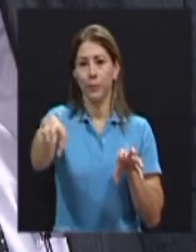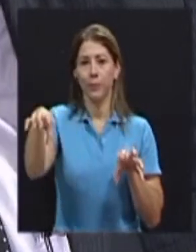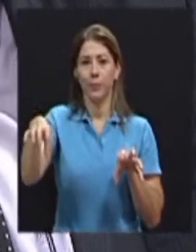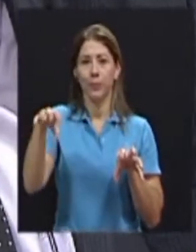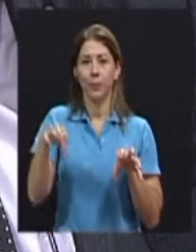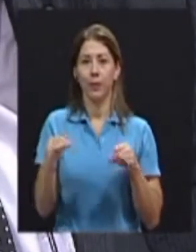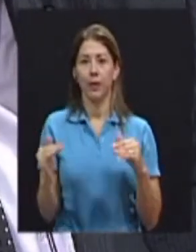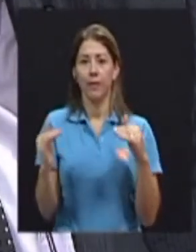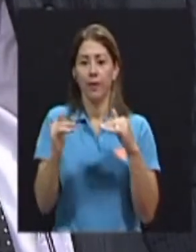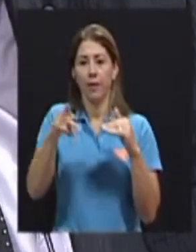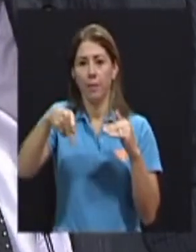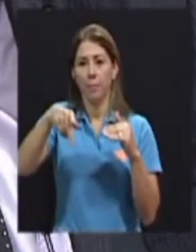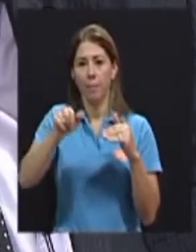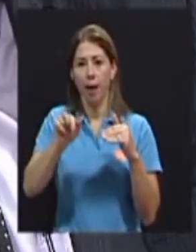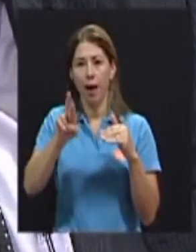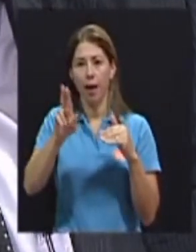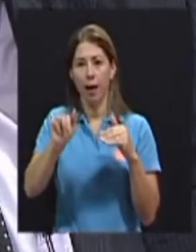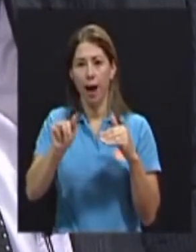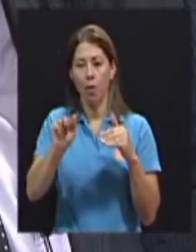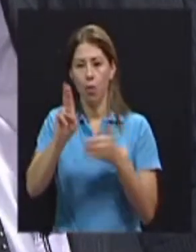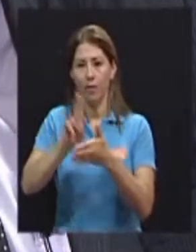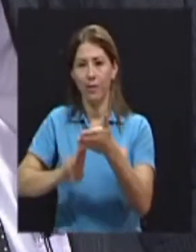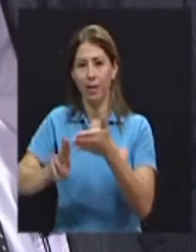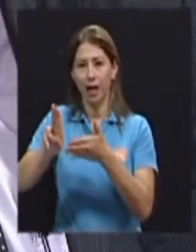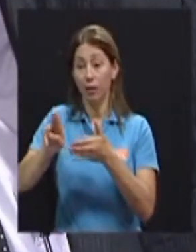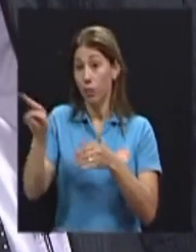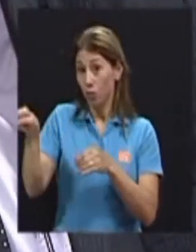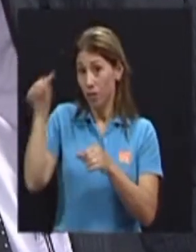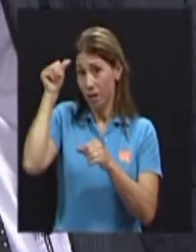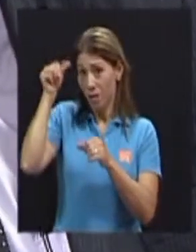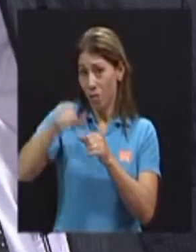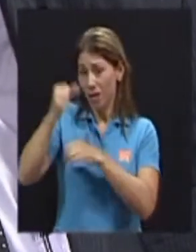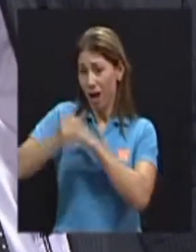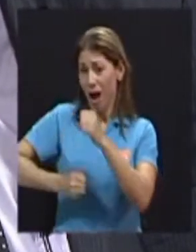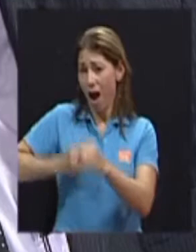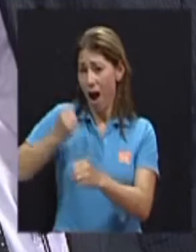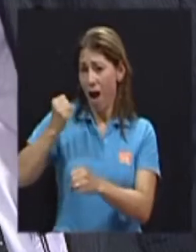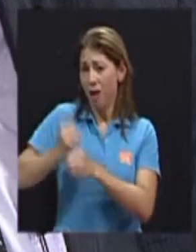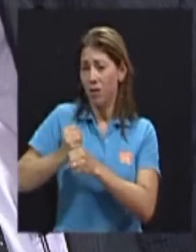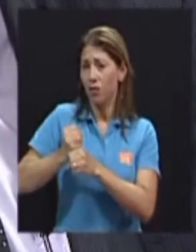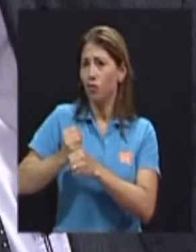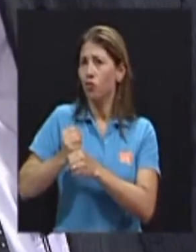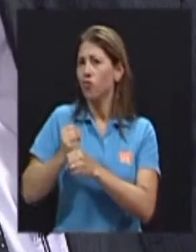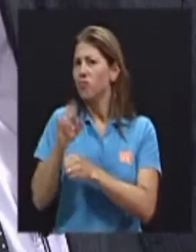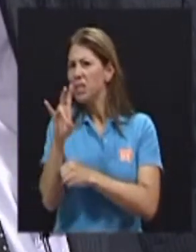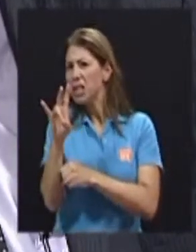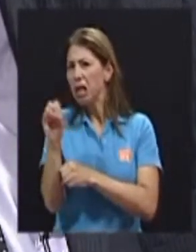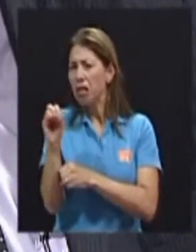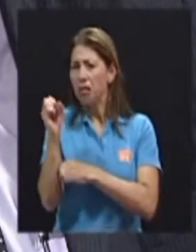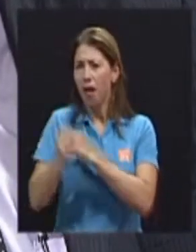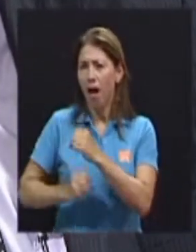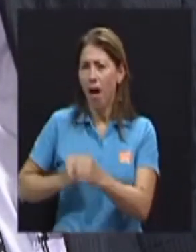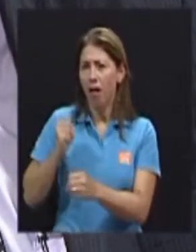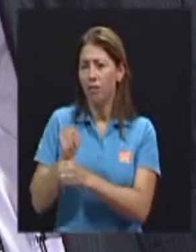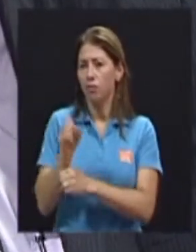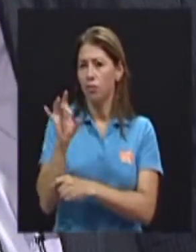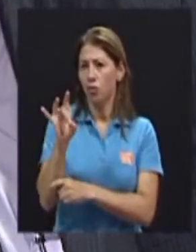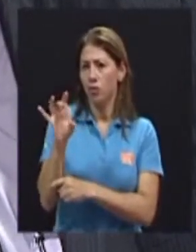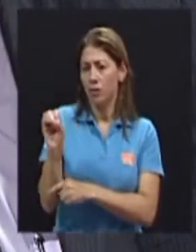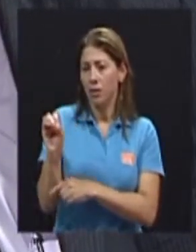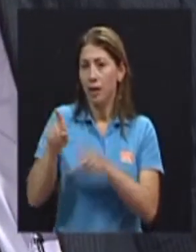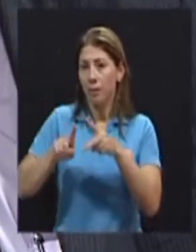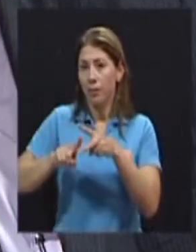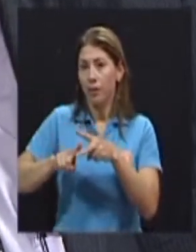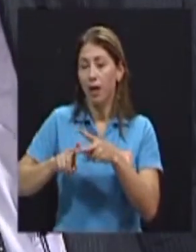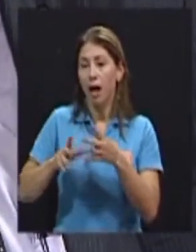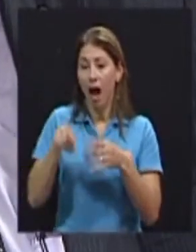parauniversitarias. Usted recuerda que en la década de los 80, finales de la década de los 70 y a principios de la década de los 80, comenzaron a crearse